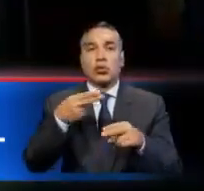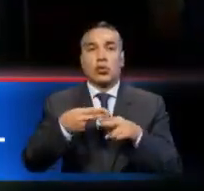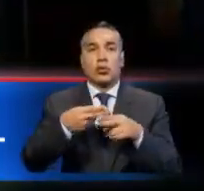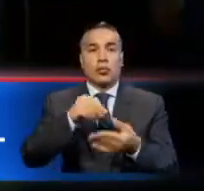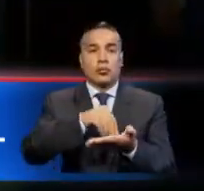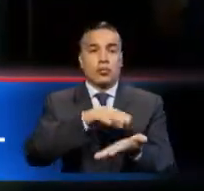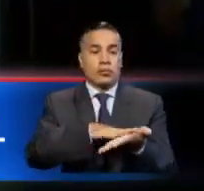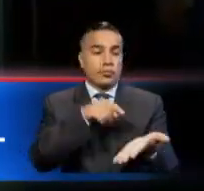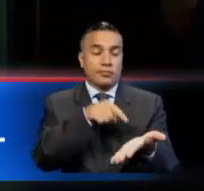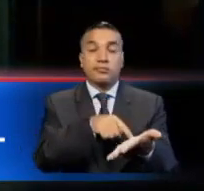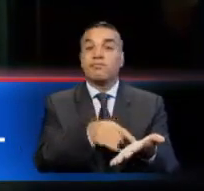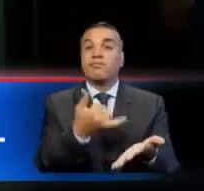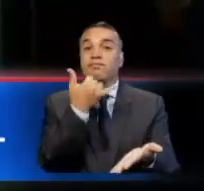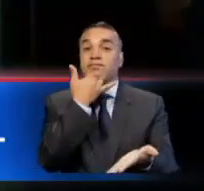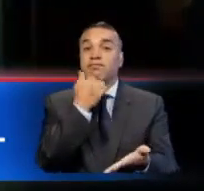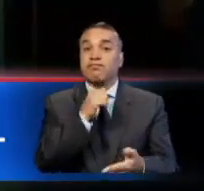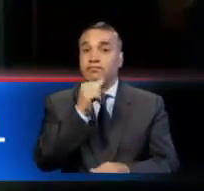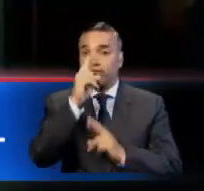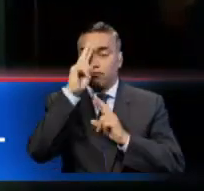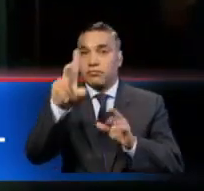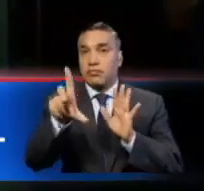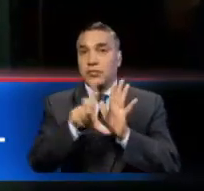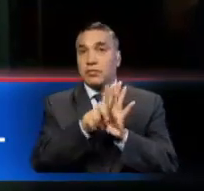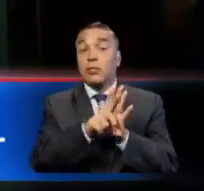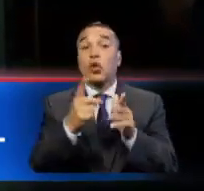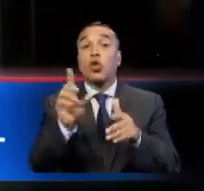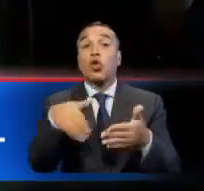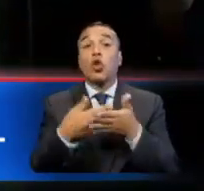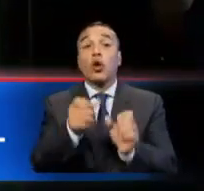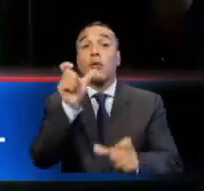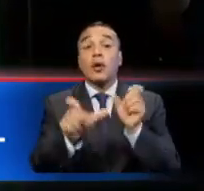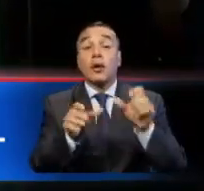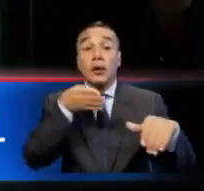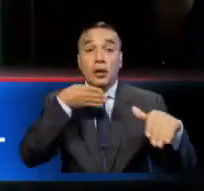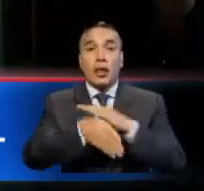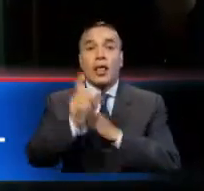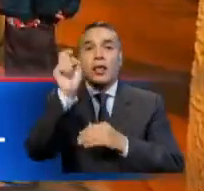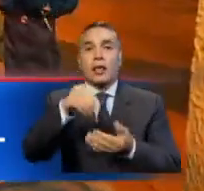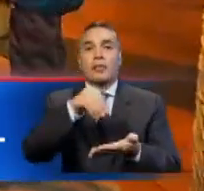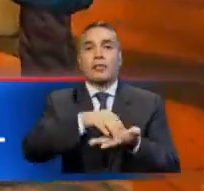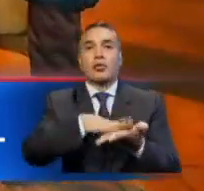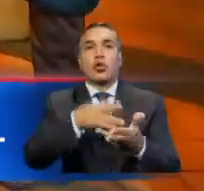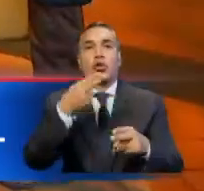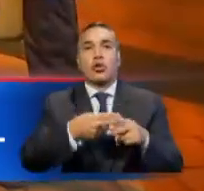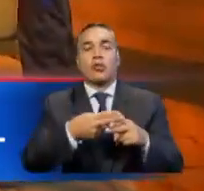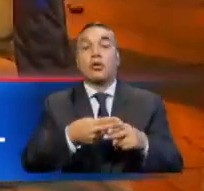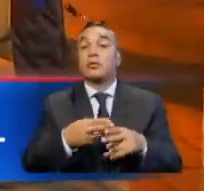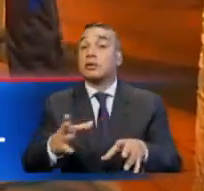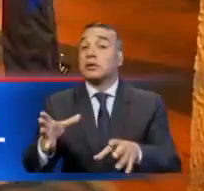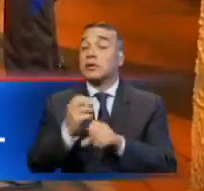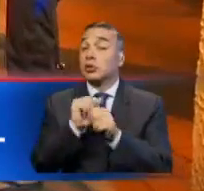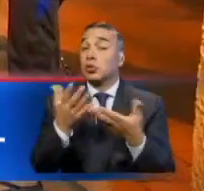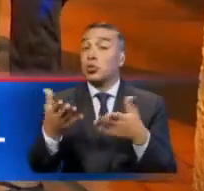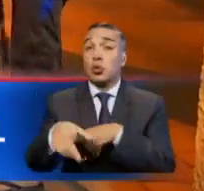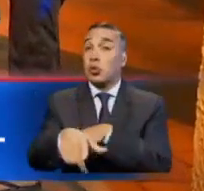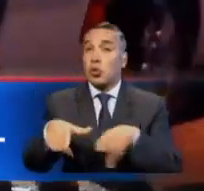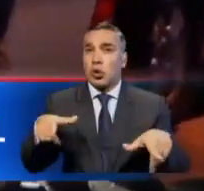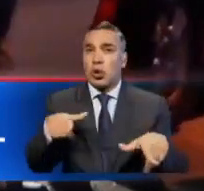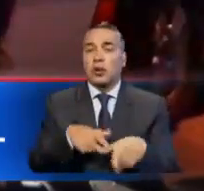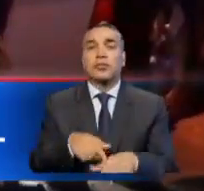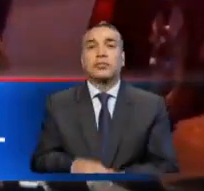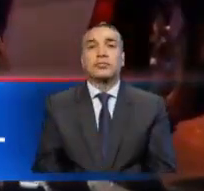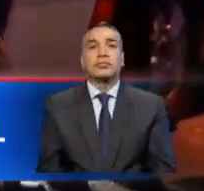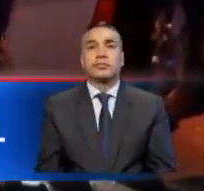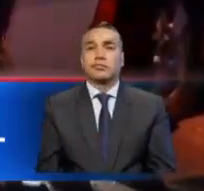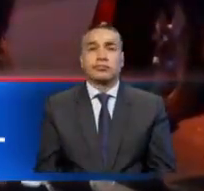una falta que ha cometido el establecimiento, porque todas las personas que ingresan a un establecimiento tienen que estar debidamente registradas. La inseguridad en la zona, donde en